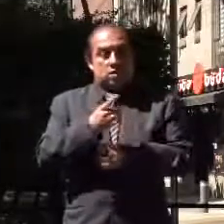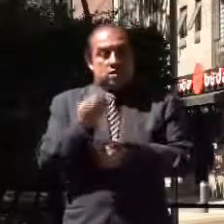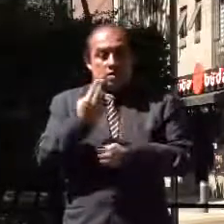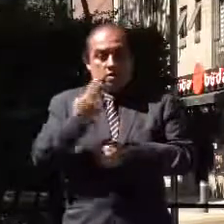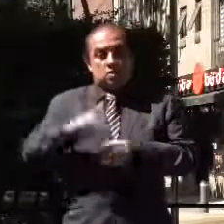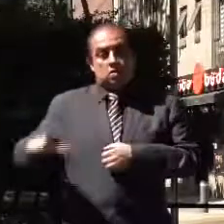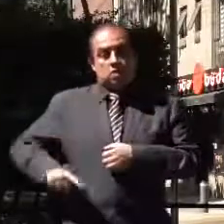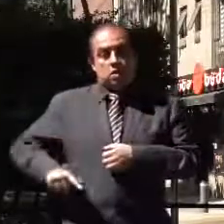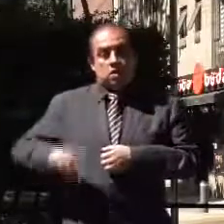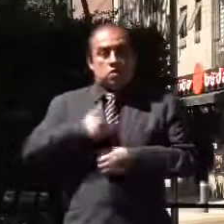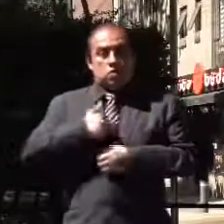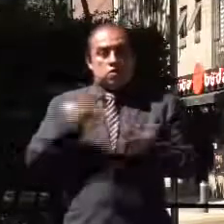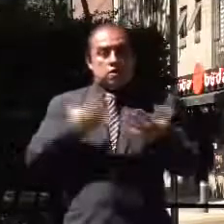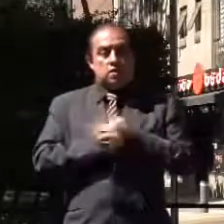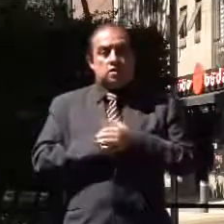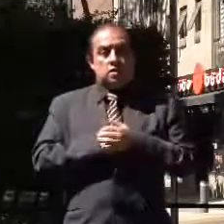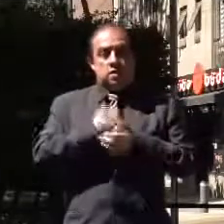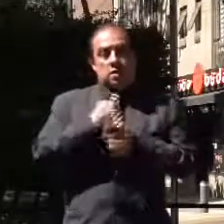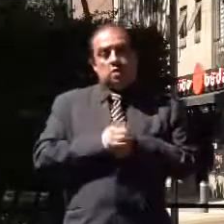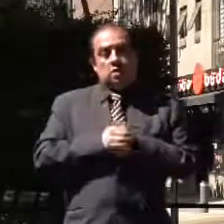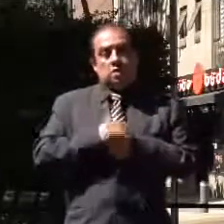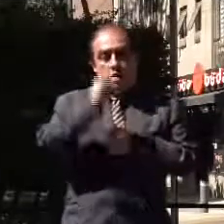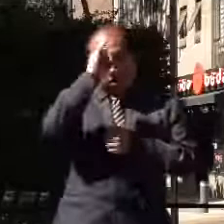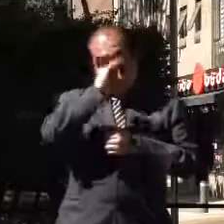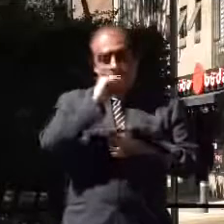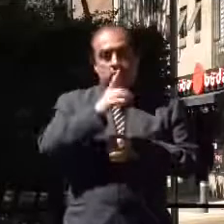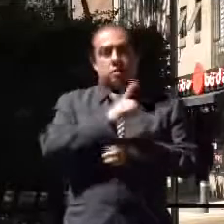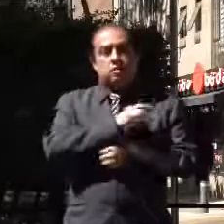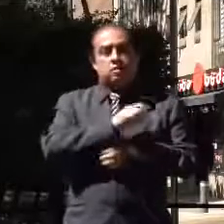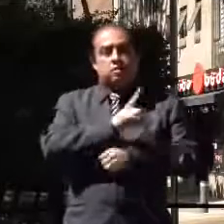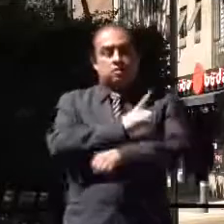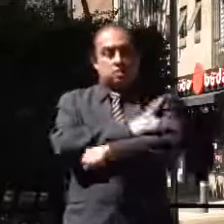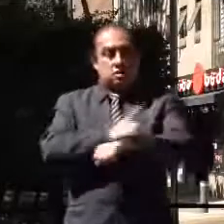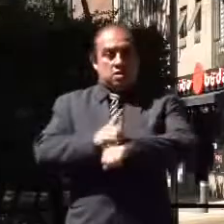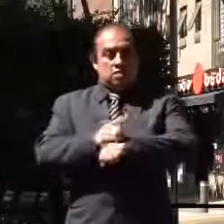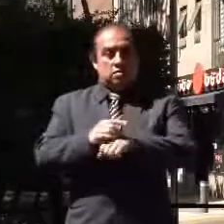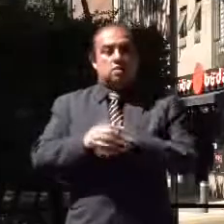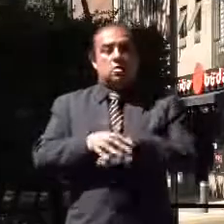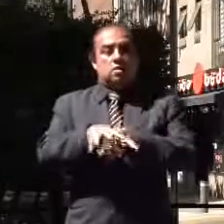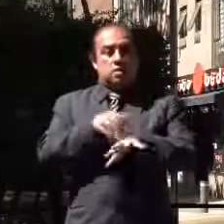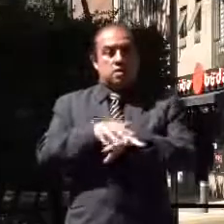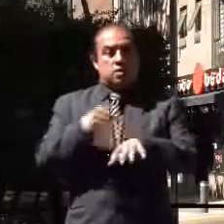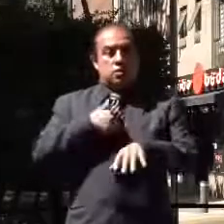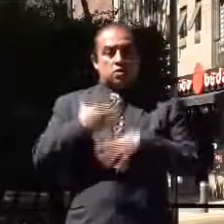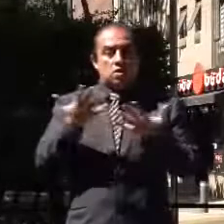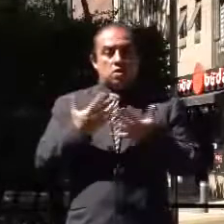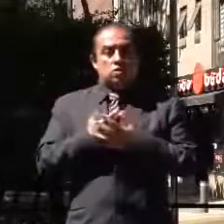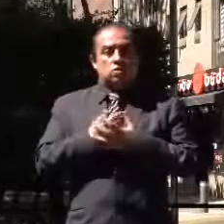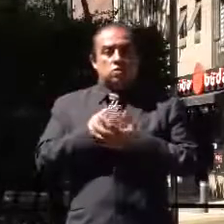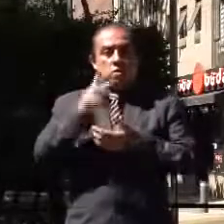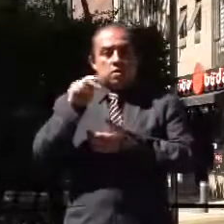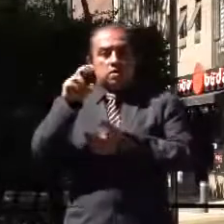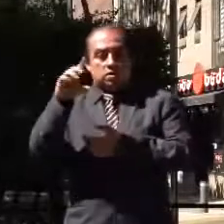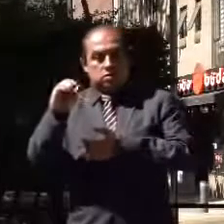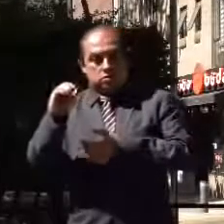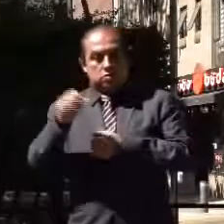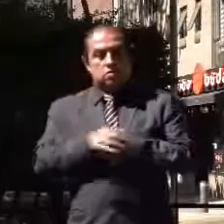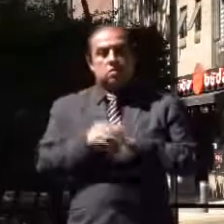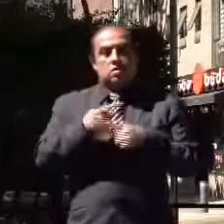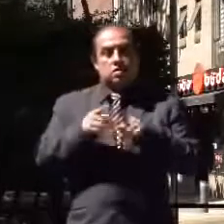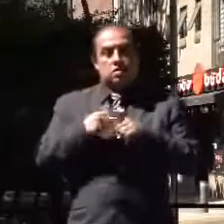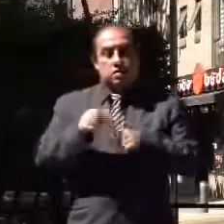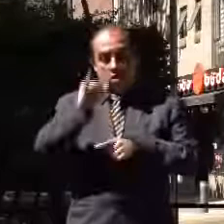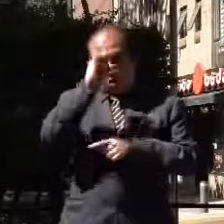jefa delegacional de Tlalpan, que por ser de un partido distinto al del jefe de gobierno nos castigaban en presupuesto,